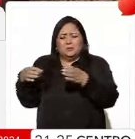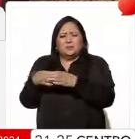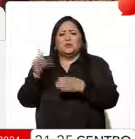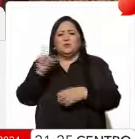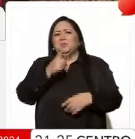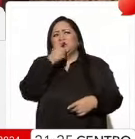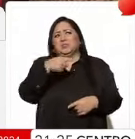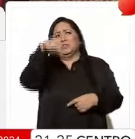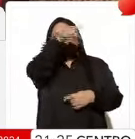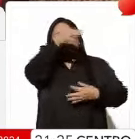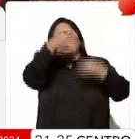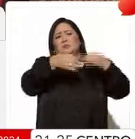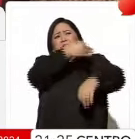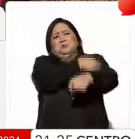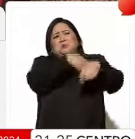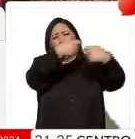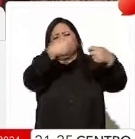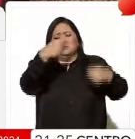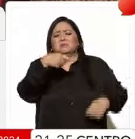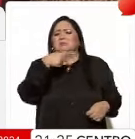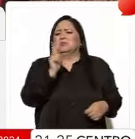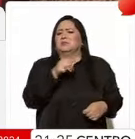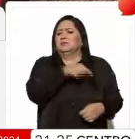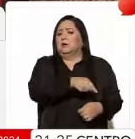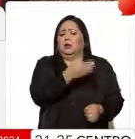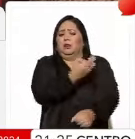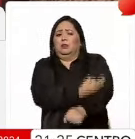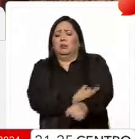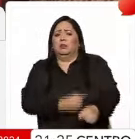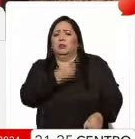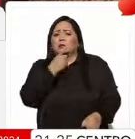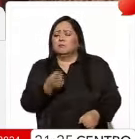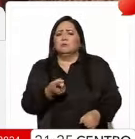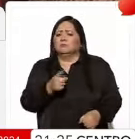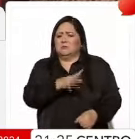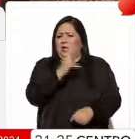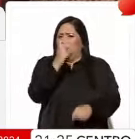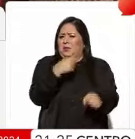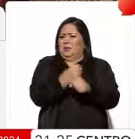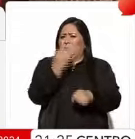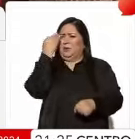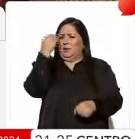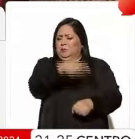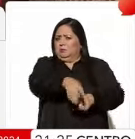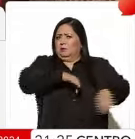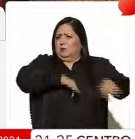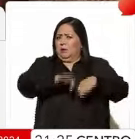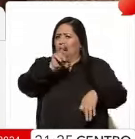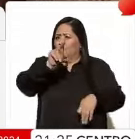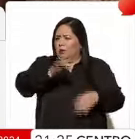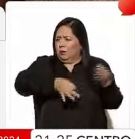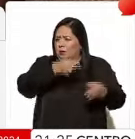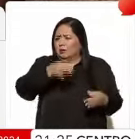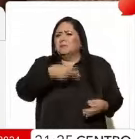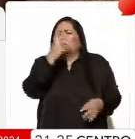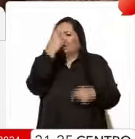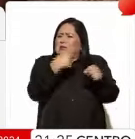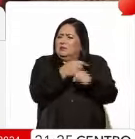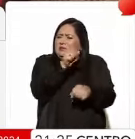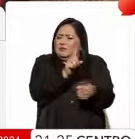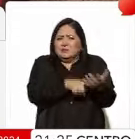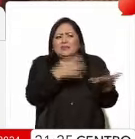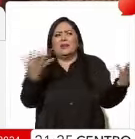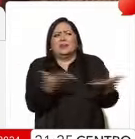este nepotismo y no dice qué hicieron ellos. Ella va, creo que ya para casi 2 años de estar al frente del Poder Judicial. ¿Qué hizo en 2 años